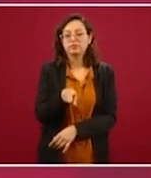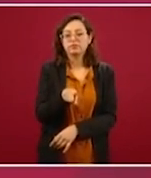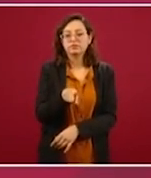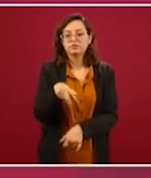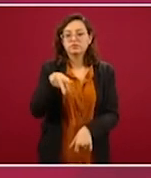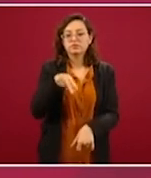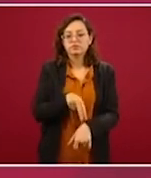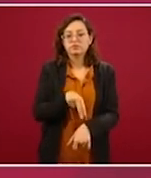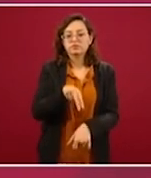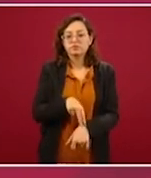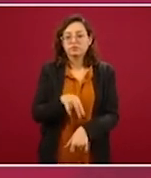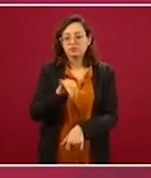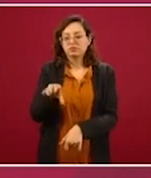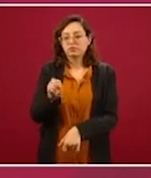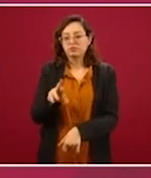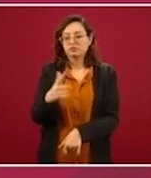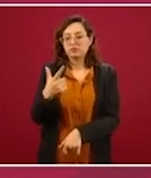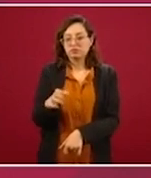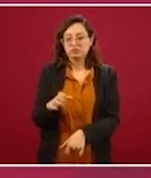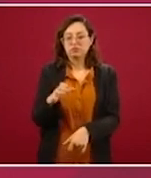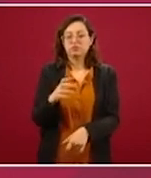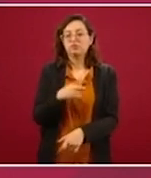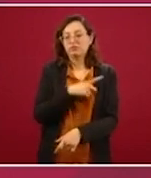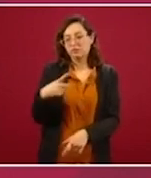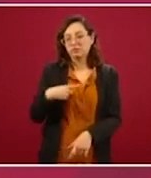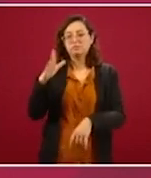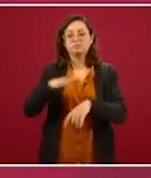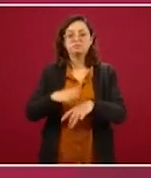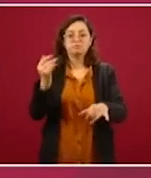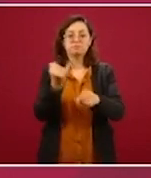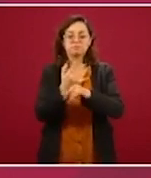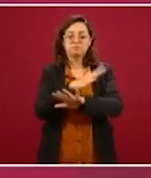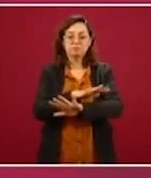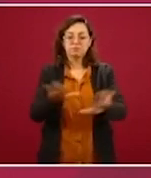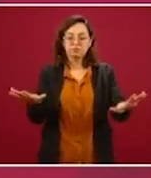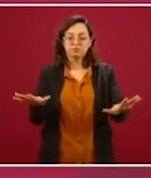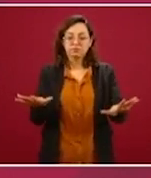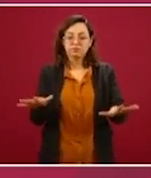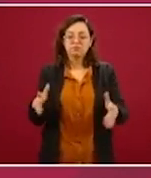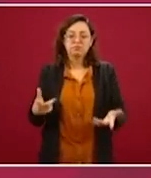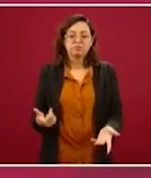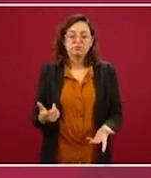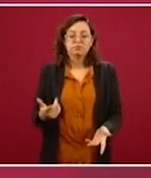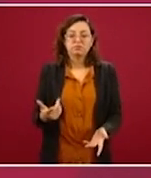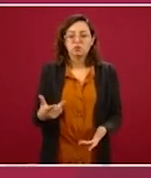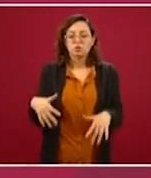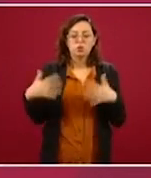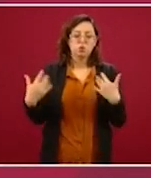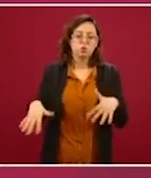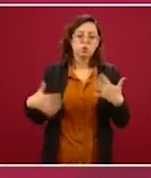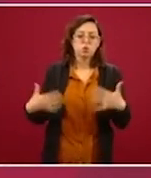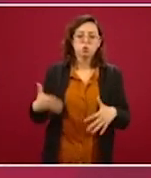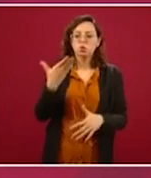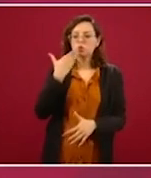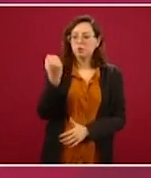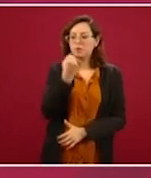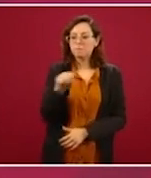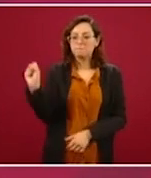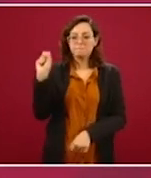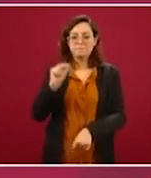el doctor Jorge Alcocer, que lo considero una eminencia